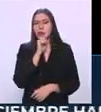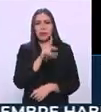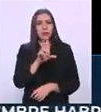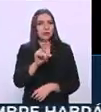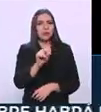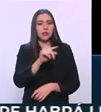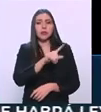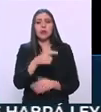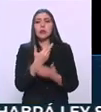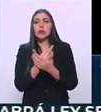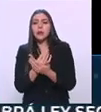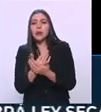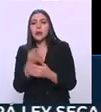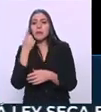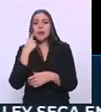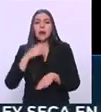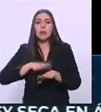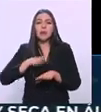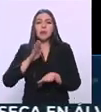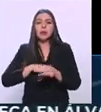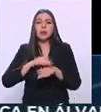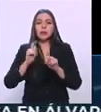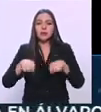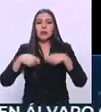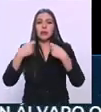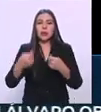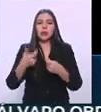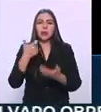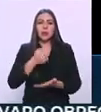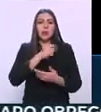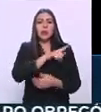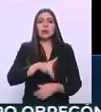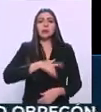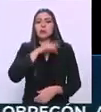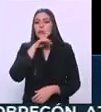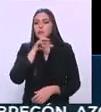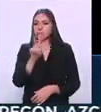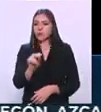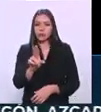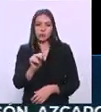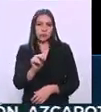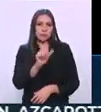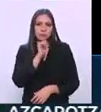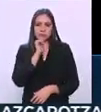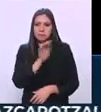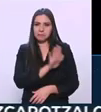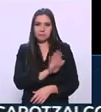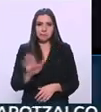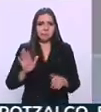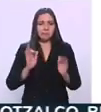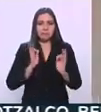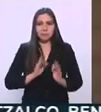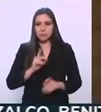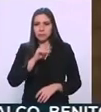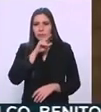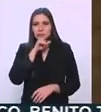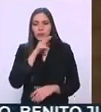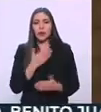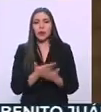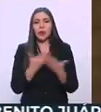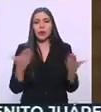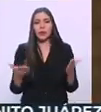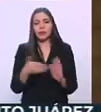seguir beneficiándose por esos recursos no tienen por qué preocuparse. Y bueno, ahora estamos justo en